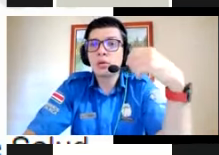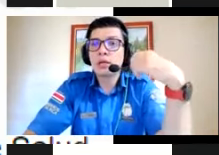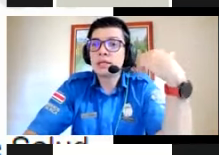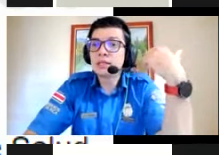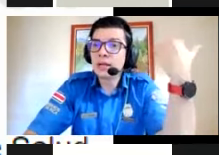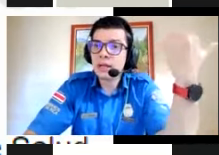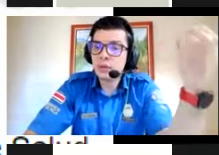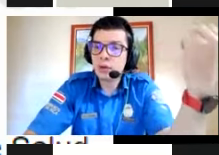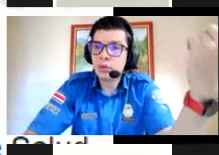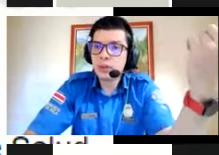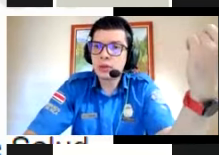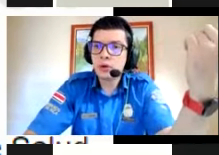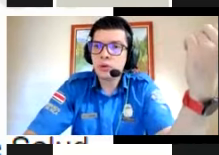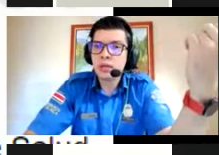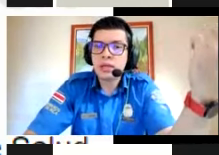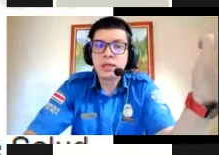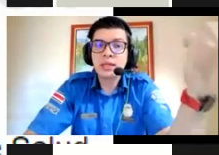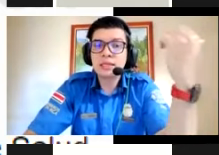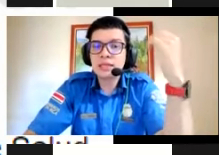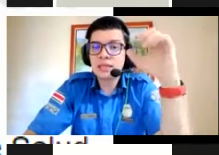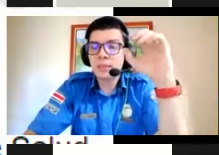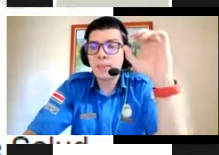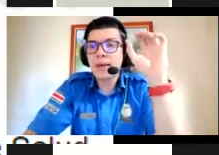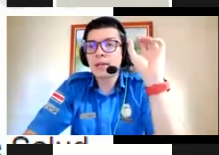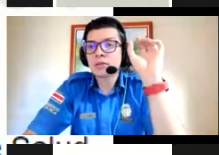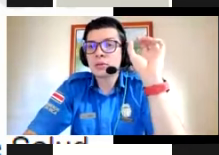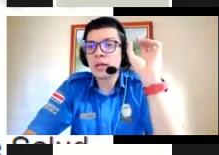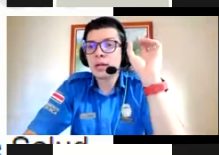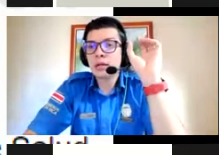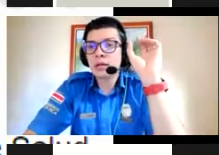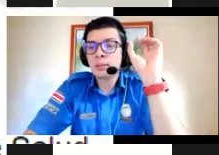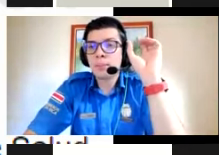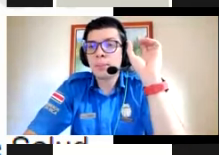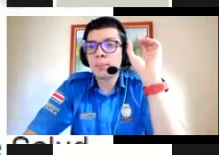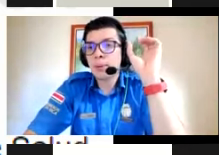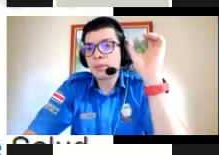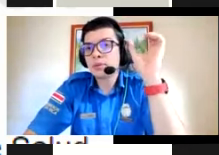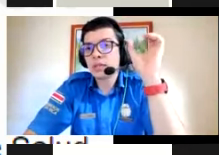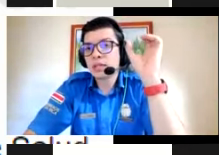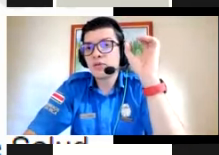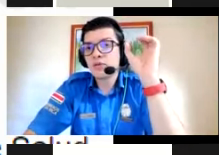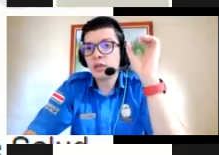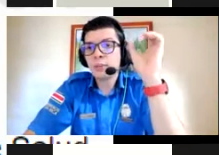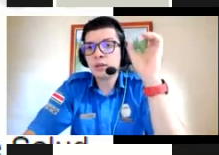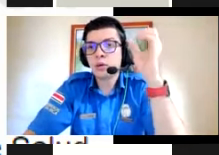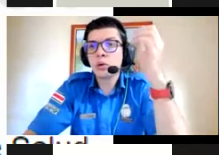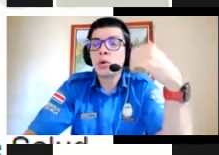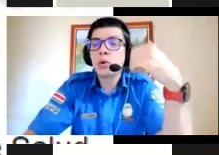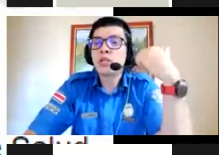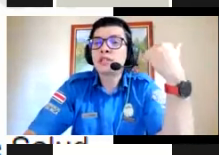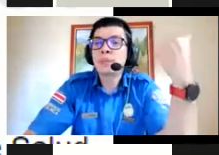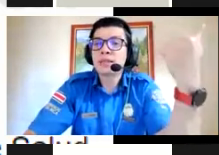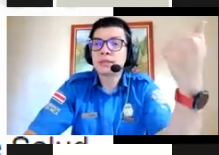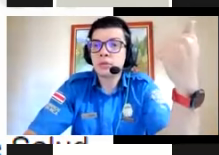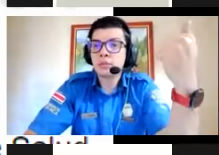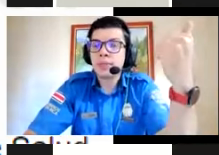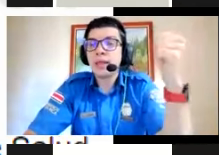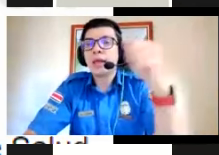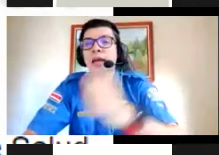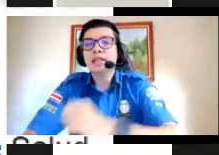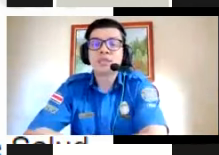que utilicen gas licuado de petróleo necesitan para el permiso sanitario de funcionamiento una